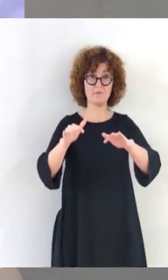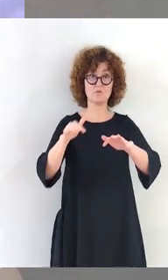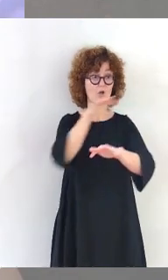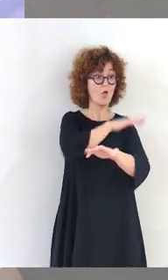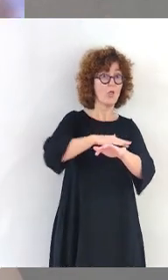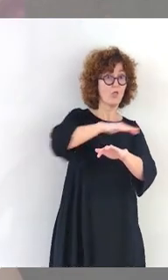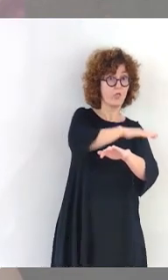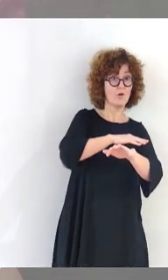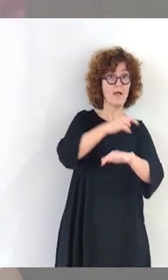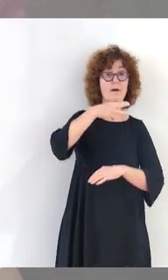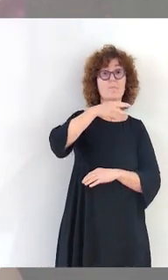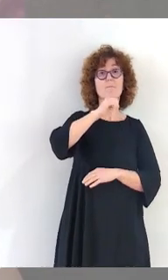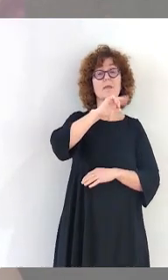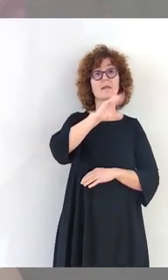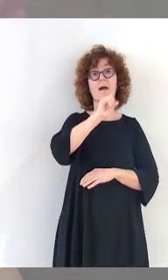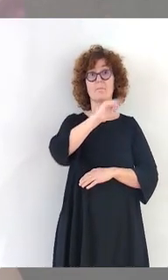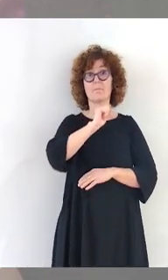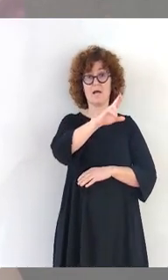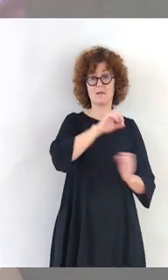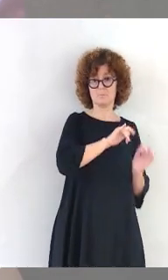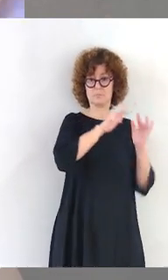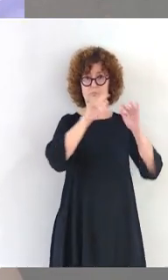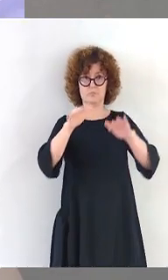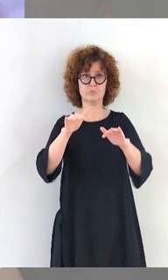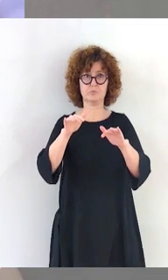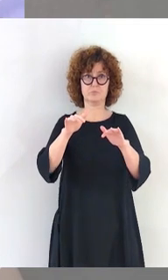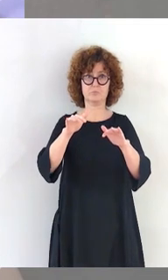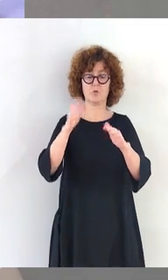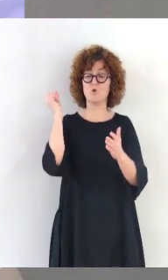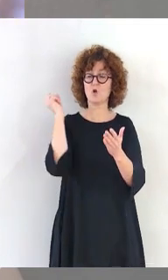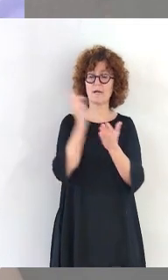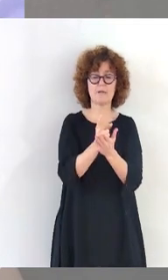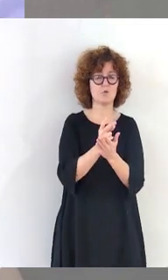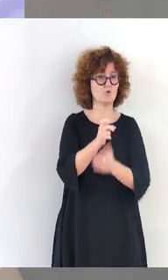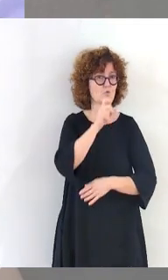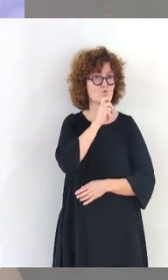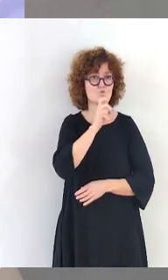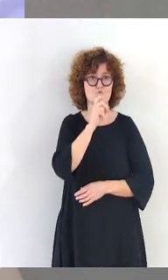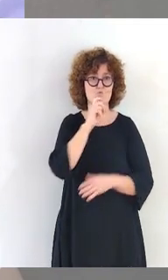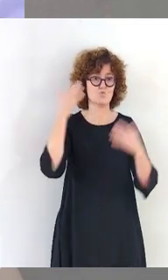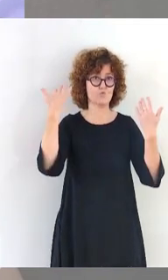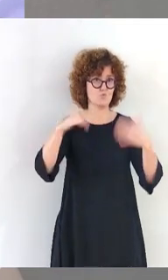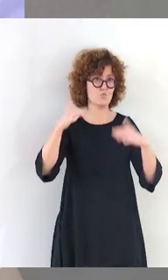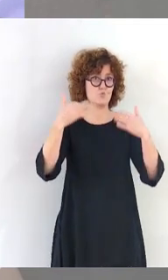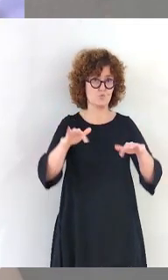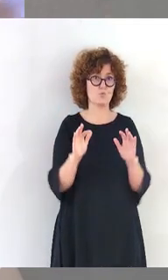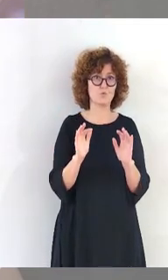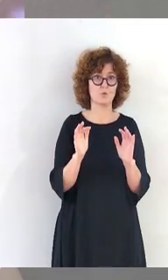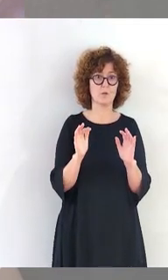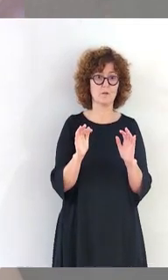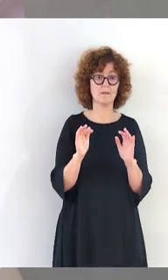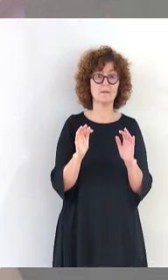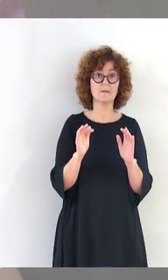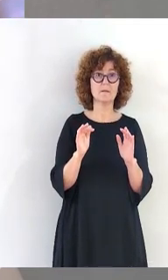complicadas en una sociedad en un país con unas retos muy complicados económicos y sociales y el